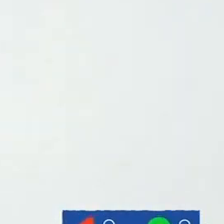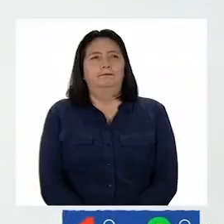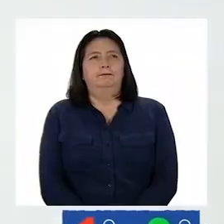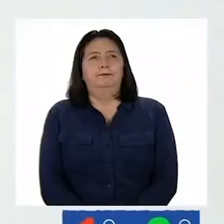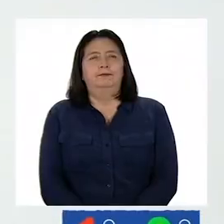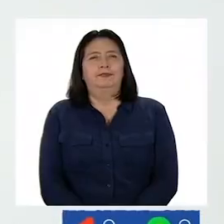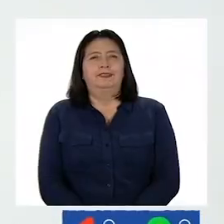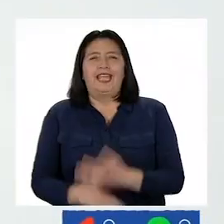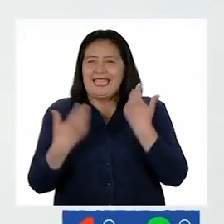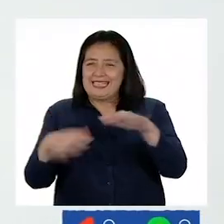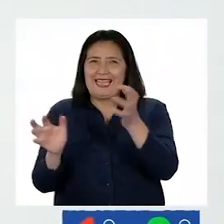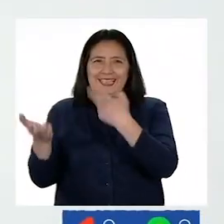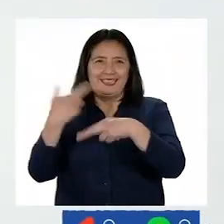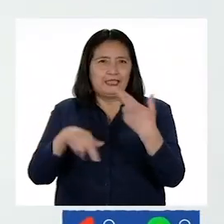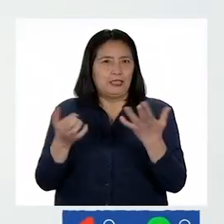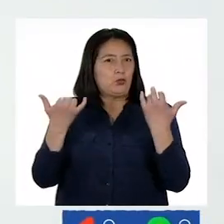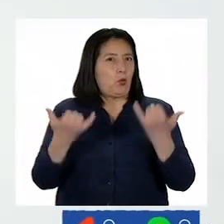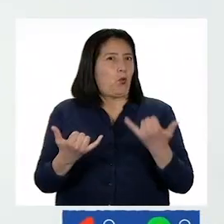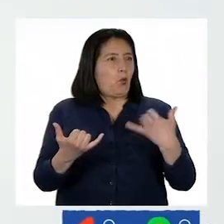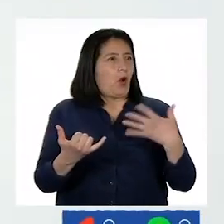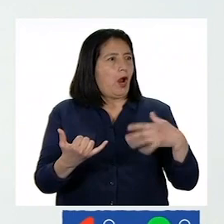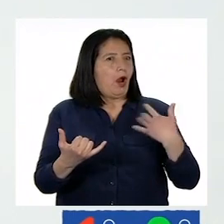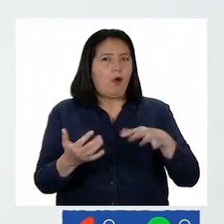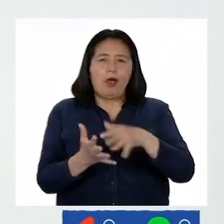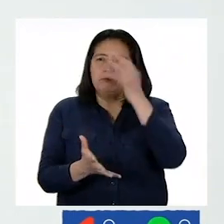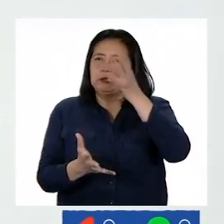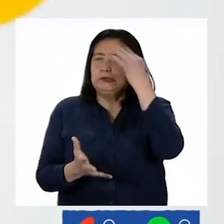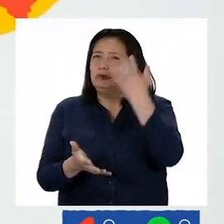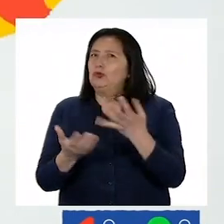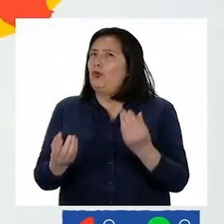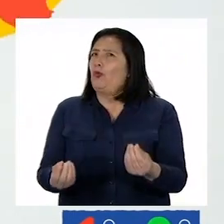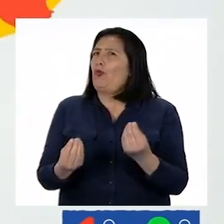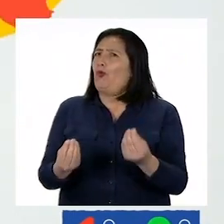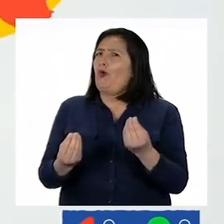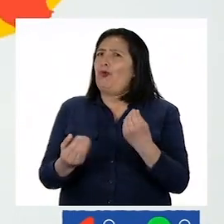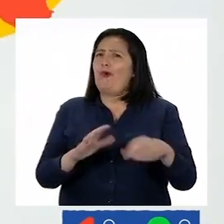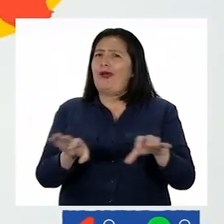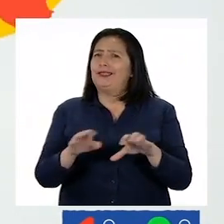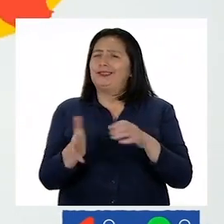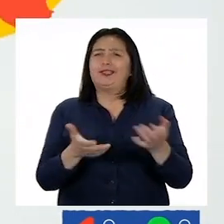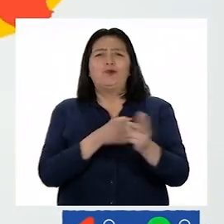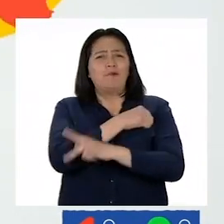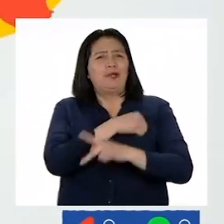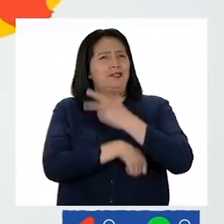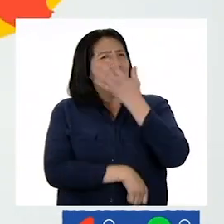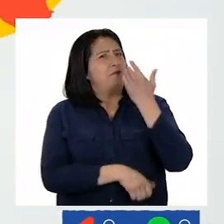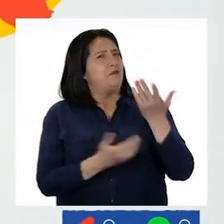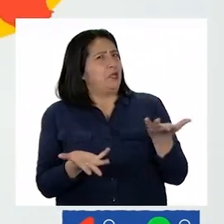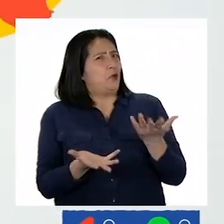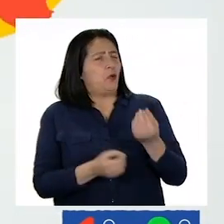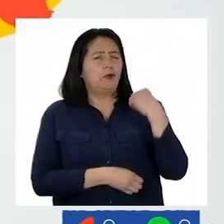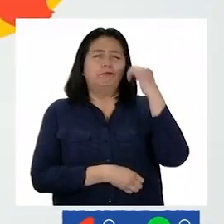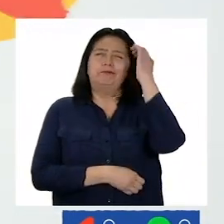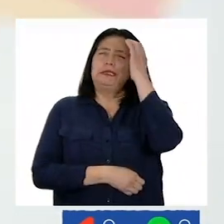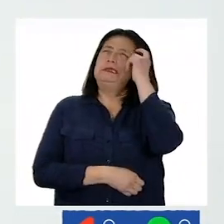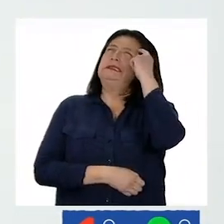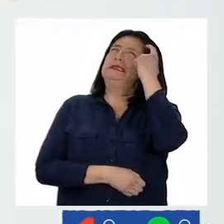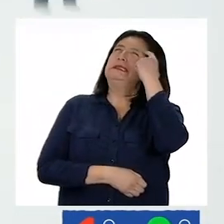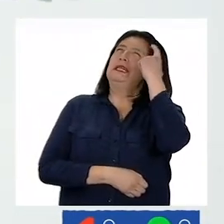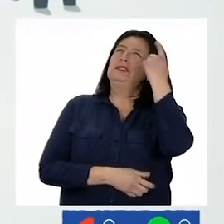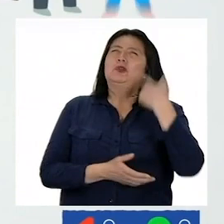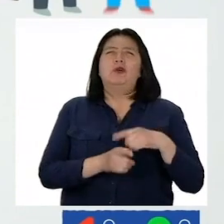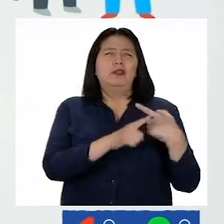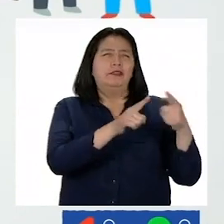Ya estamos de regreso. El día de hoy estamos aprendiendo sobre cómo construir un país mejor, reflexionando acerca